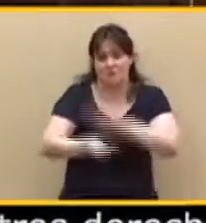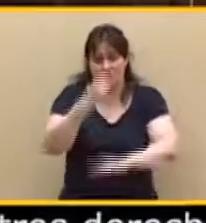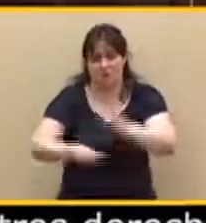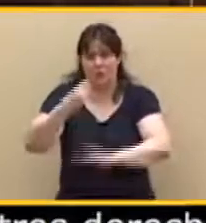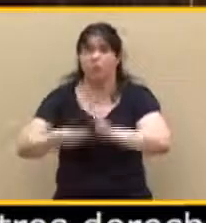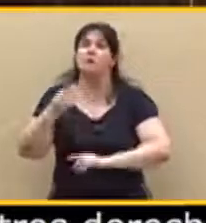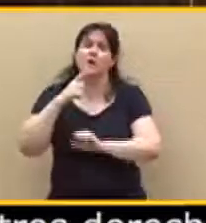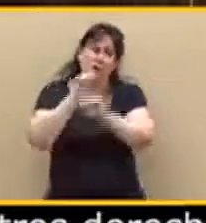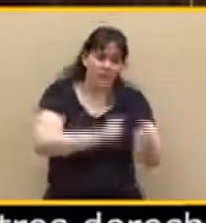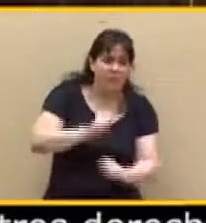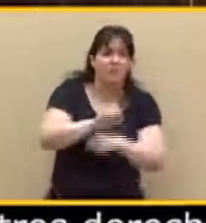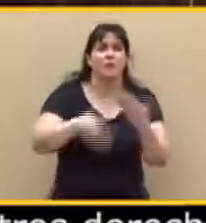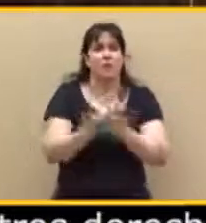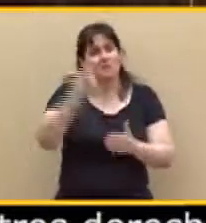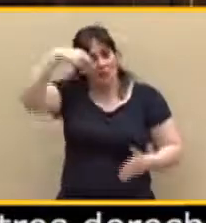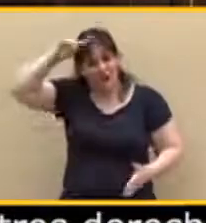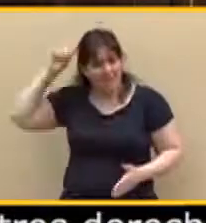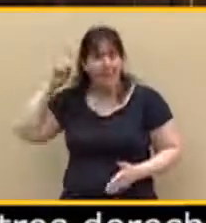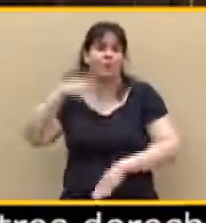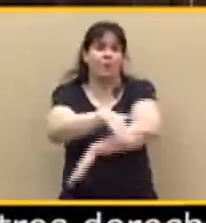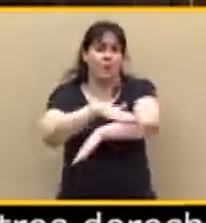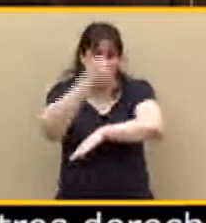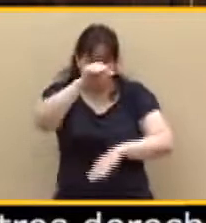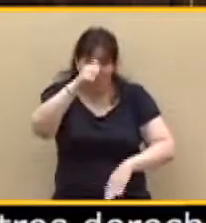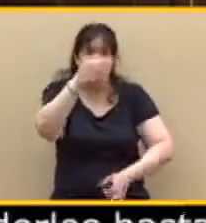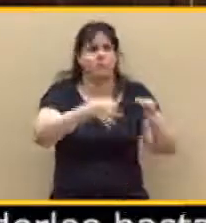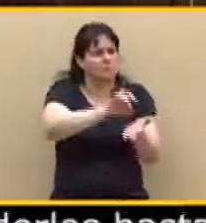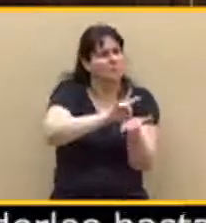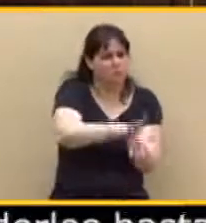como ministro de Justicia. Recuérdenlo, que lo hicimos las mujeres de este país.